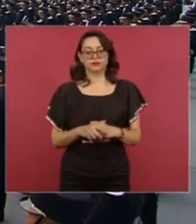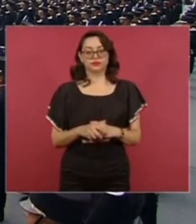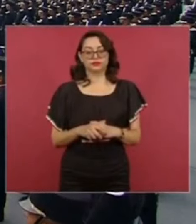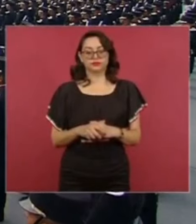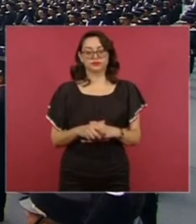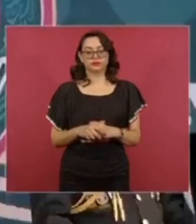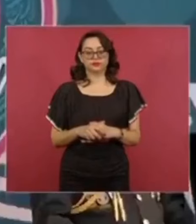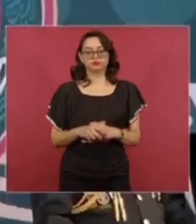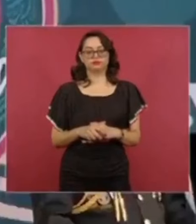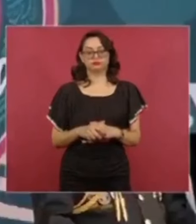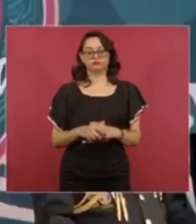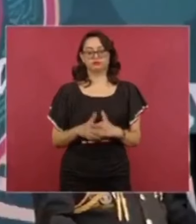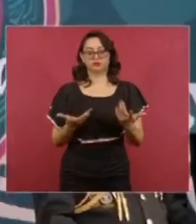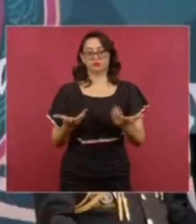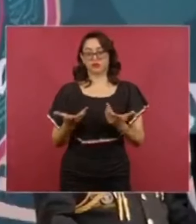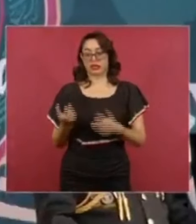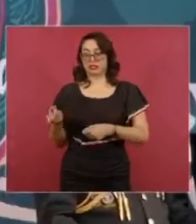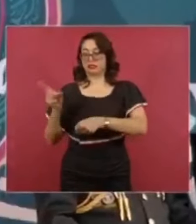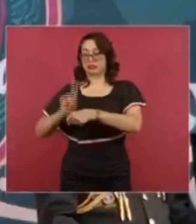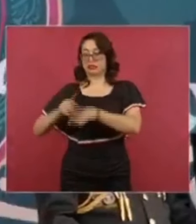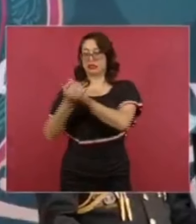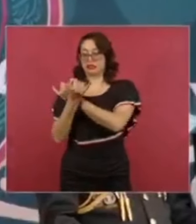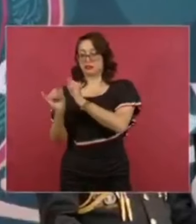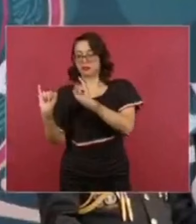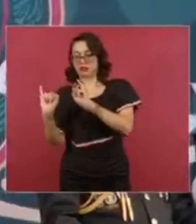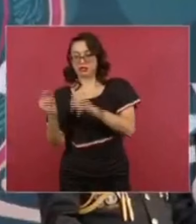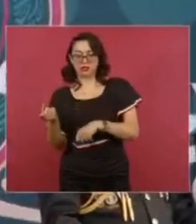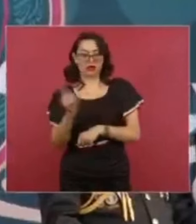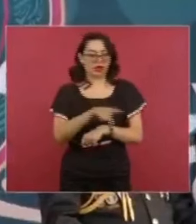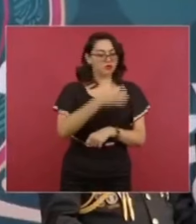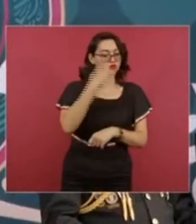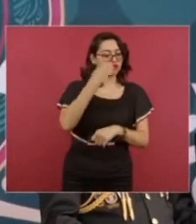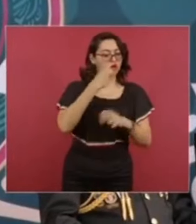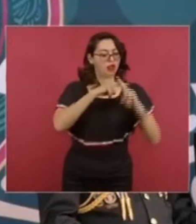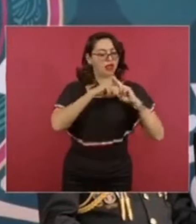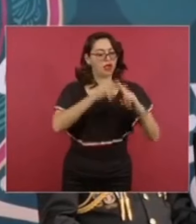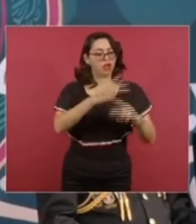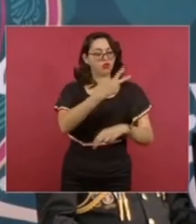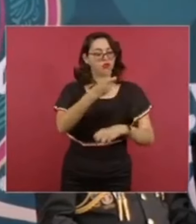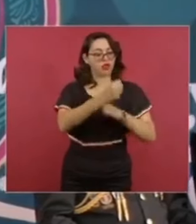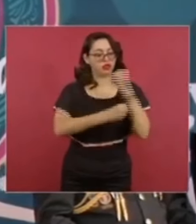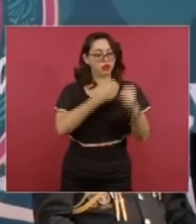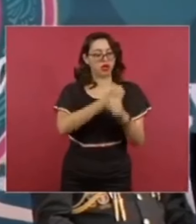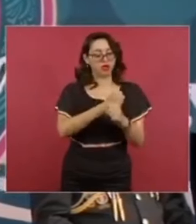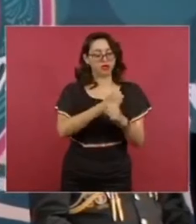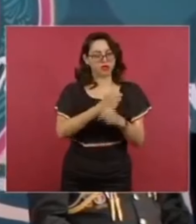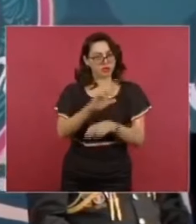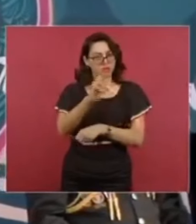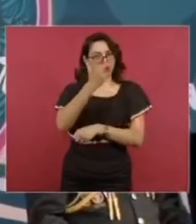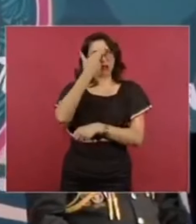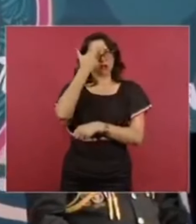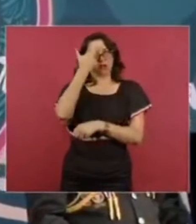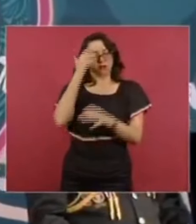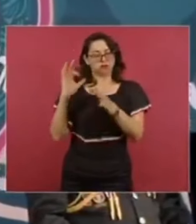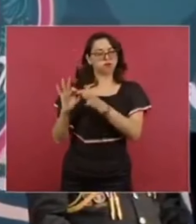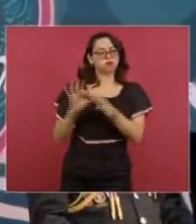Ambas conmemoraciones mantienen un vínculo sólido e indisoluble, ya